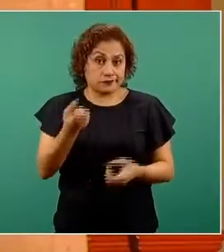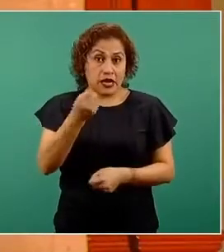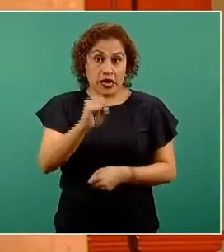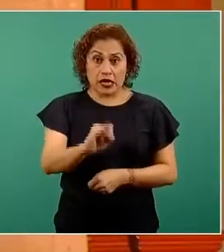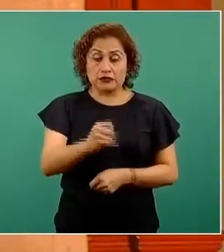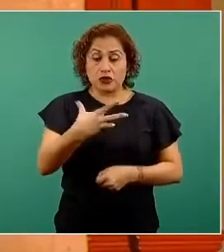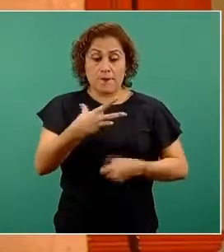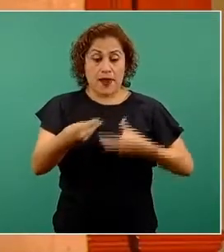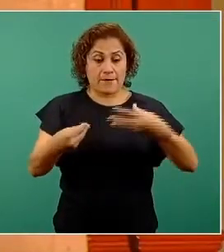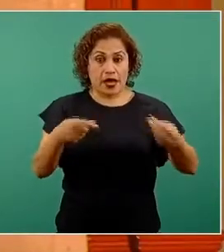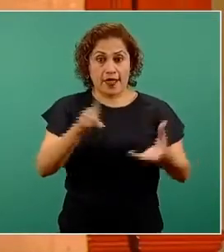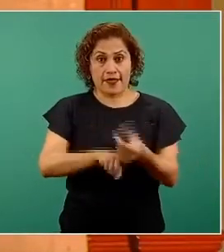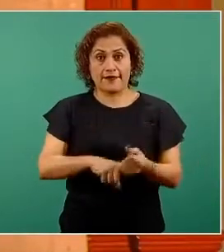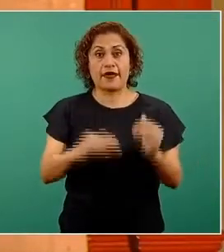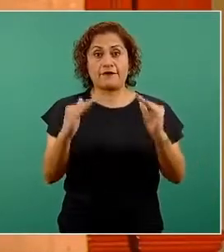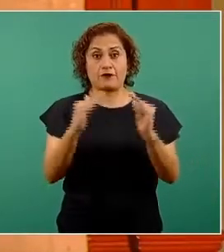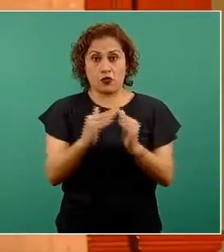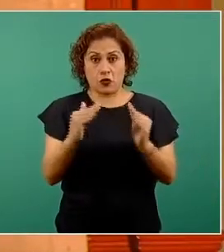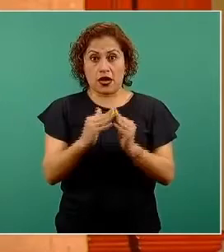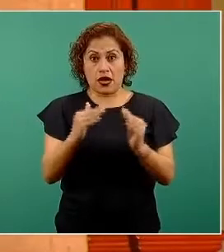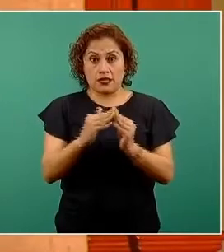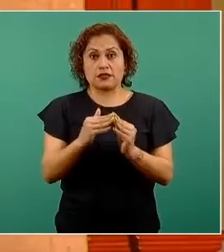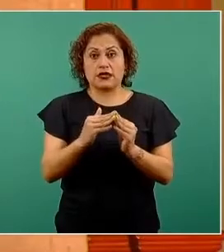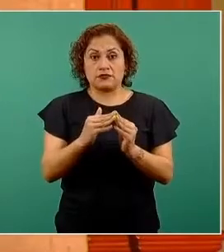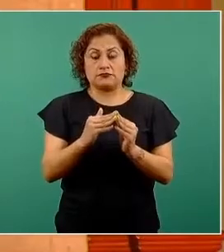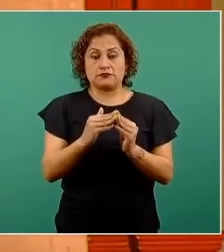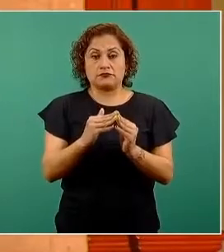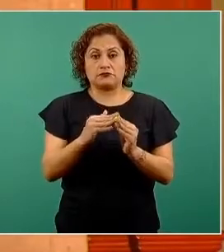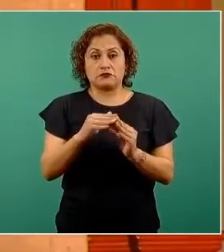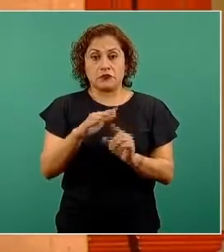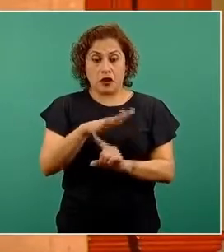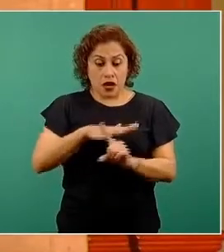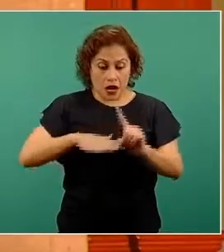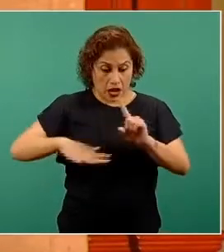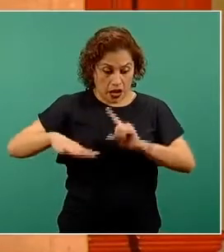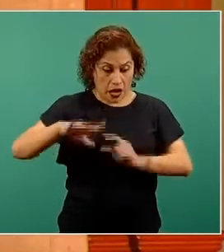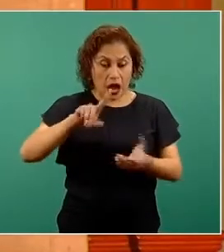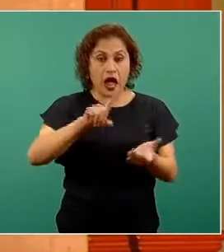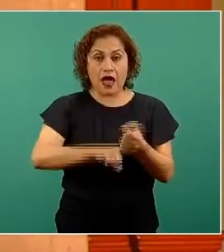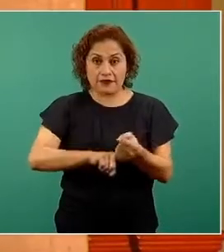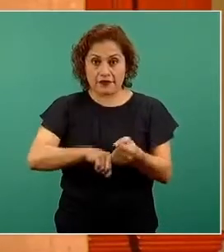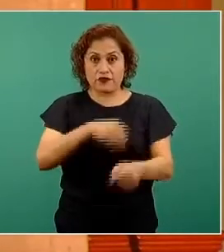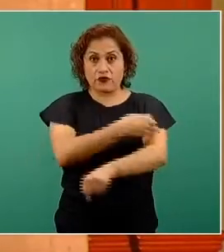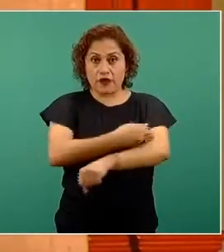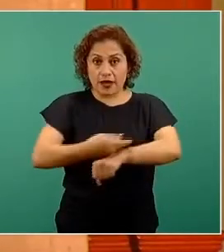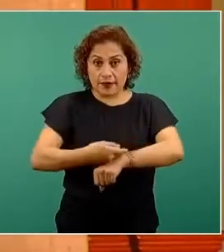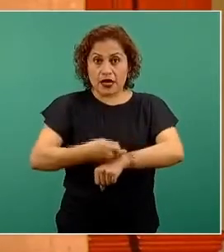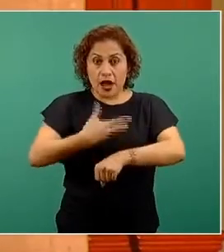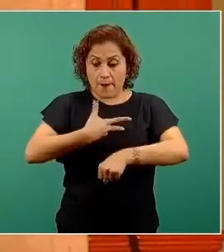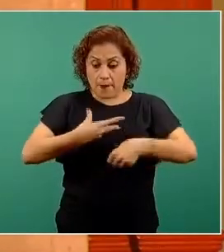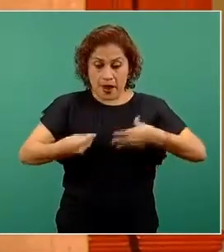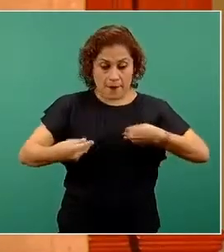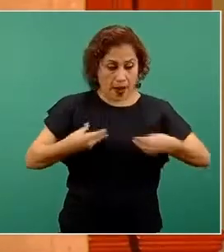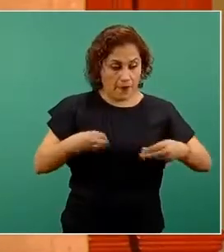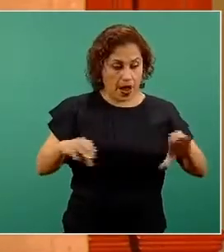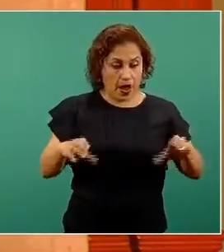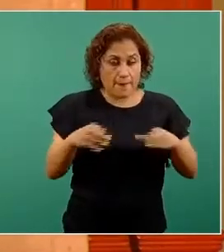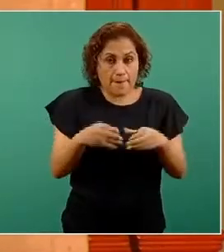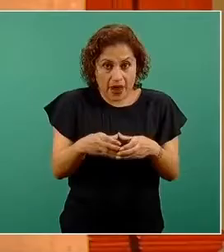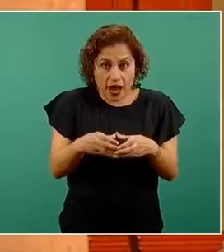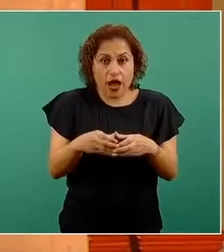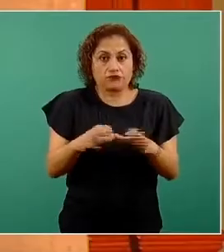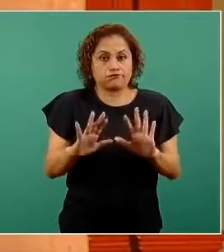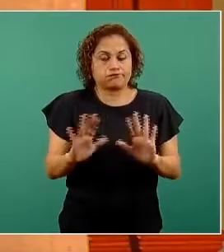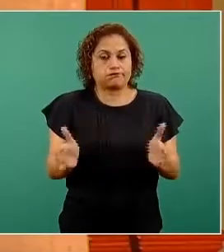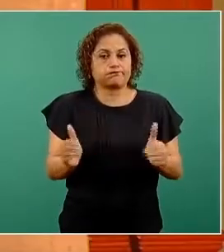casa, pero una vez que pasa eso, el riesgo ya está equiparado en la misma familia, si es que hay otros miembros